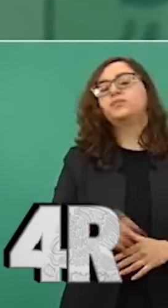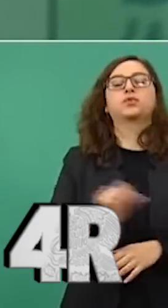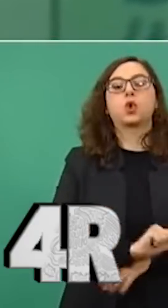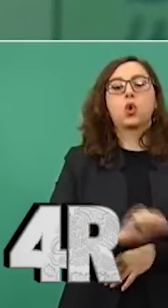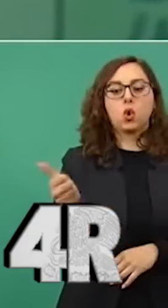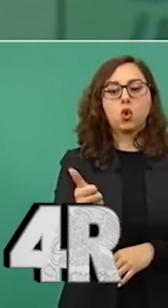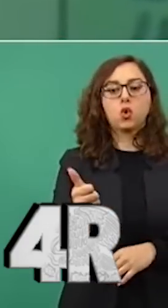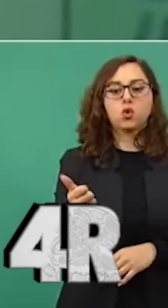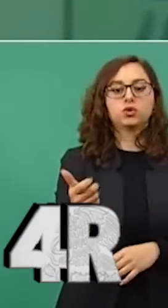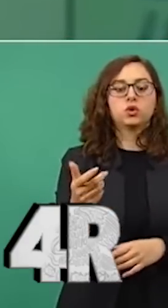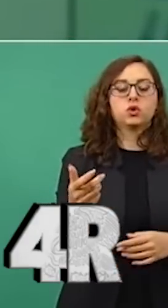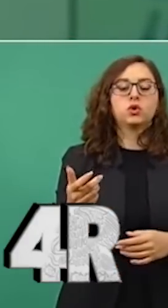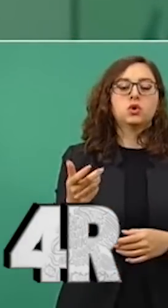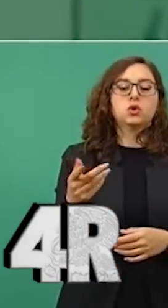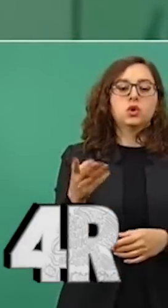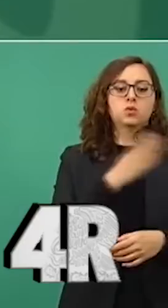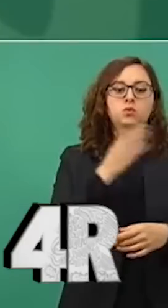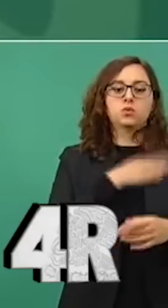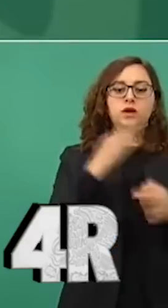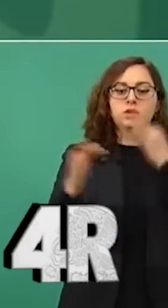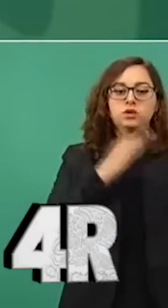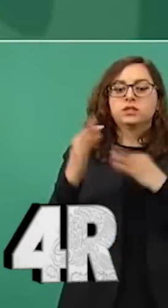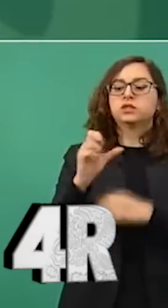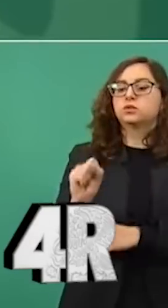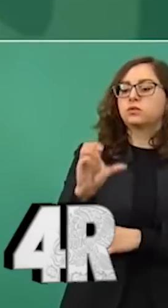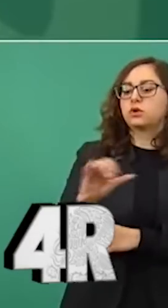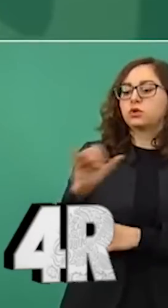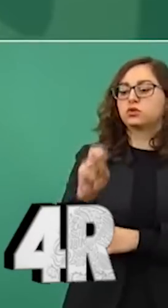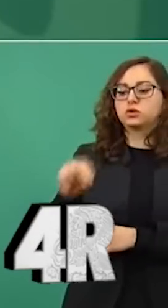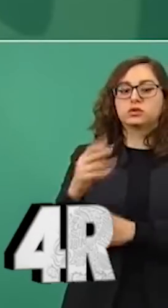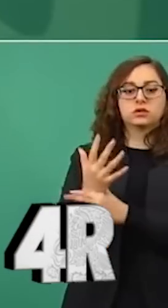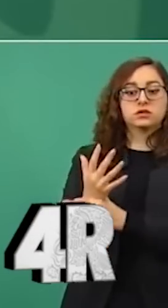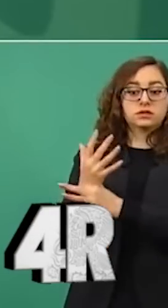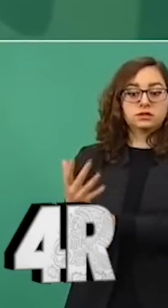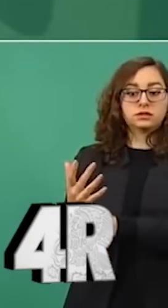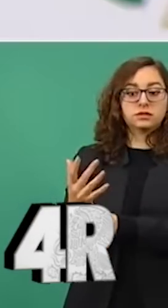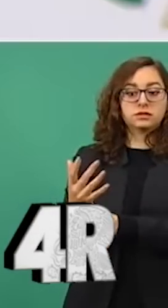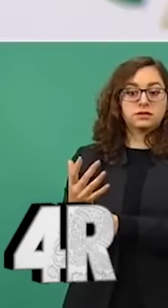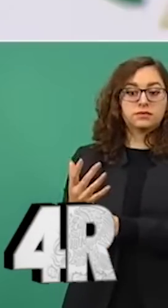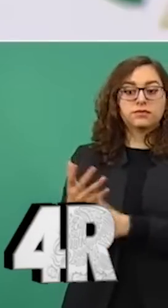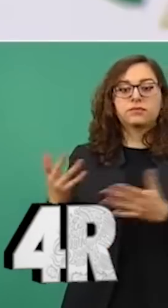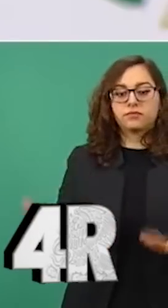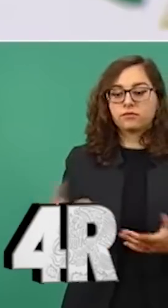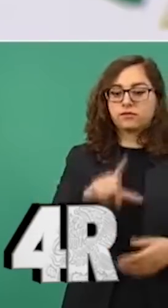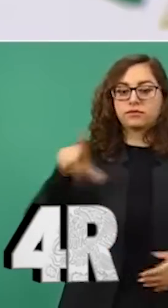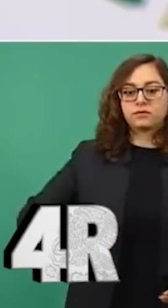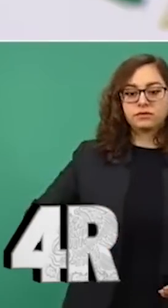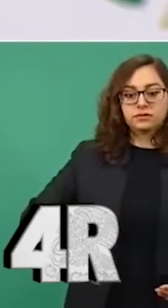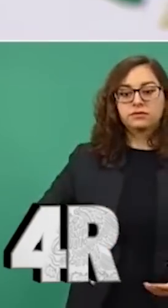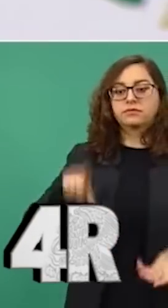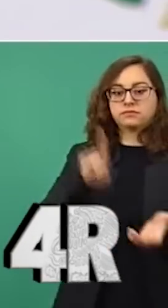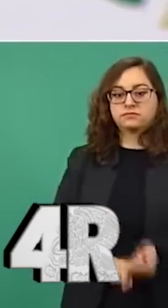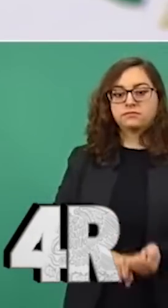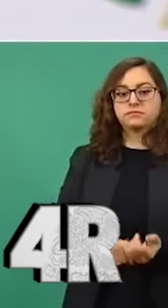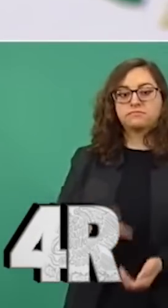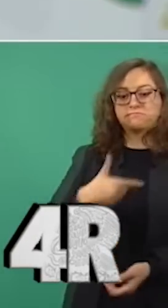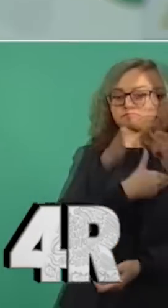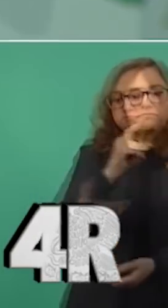Corte también resuelve de que es válido el acuerdo